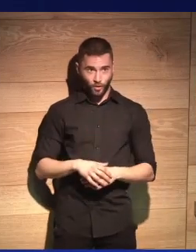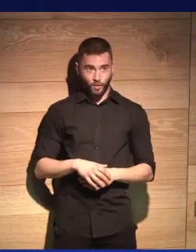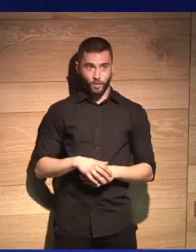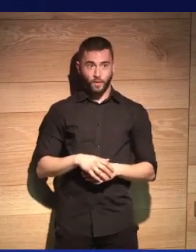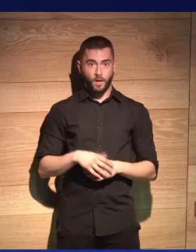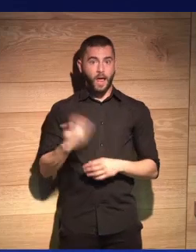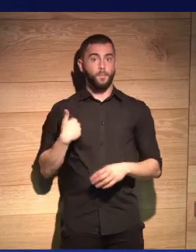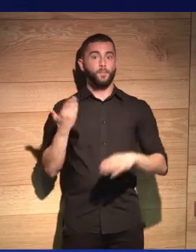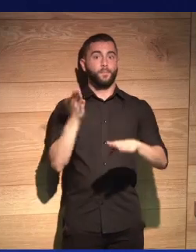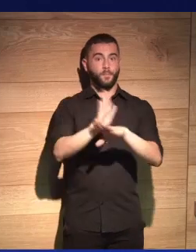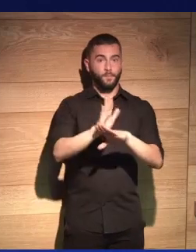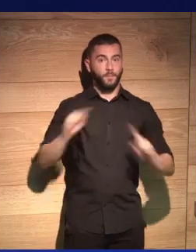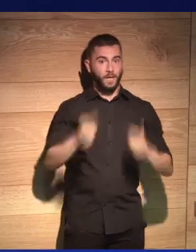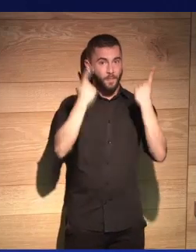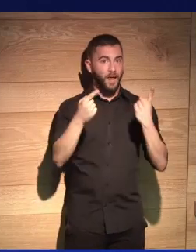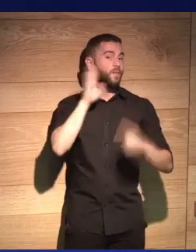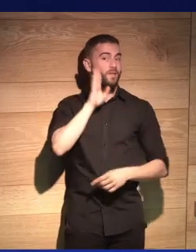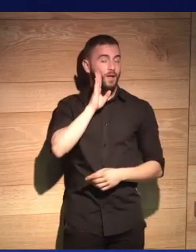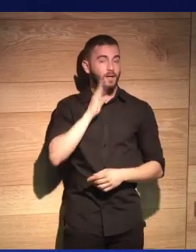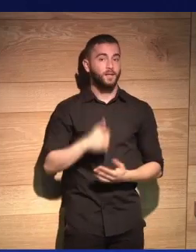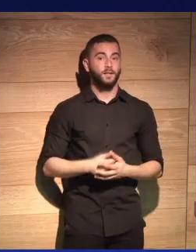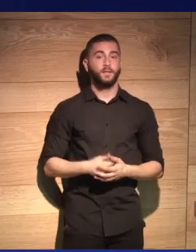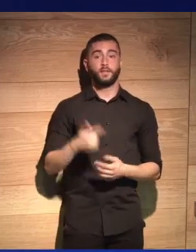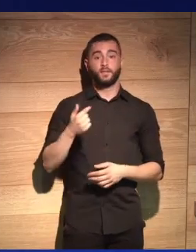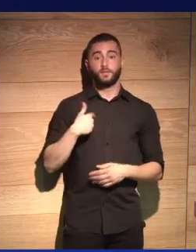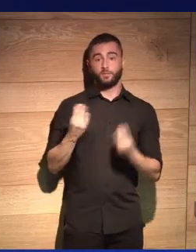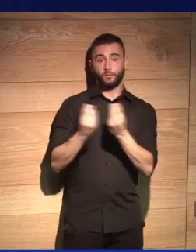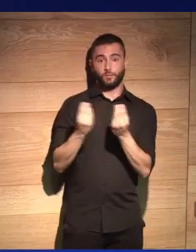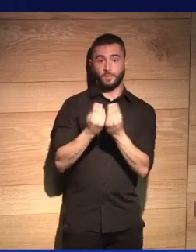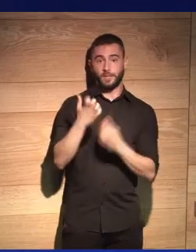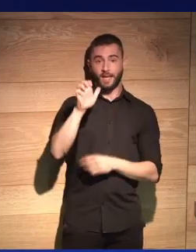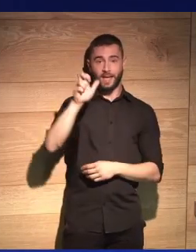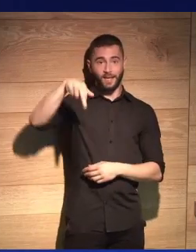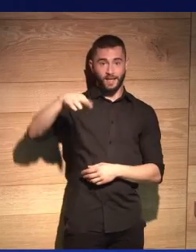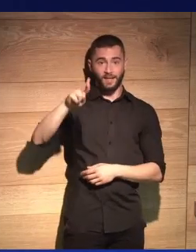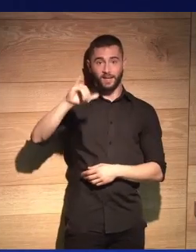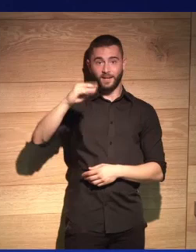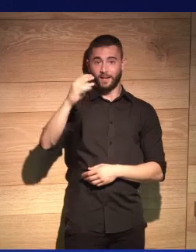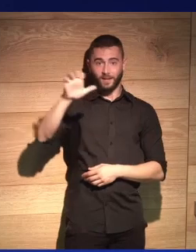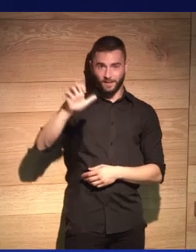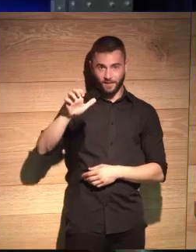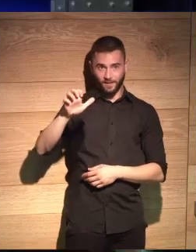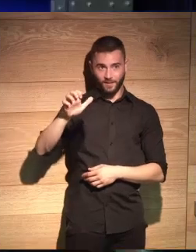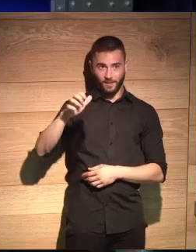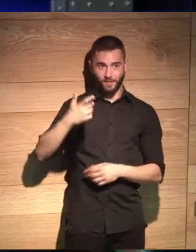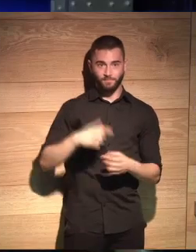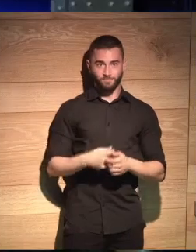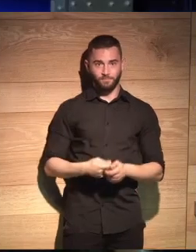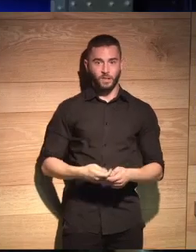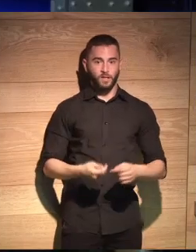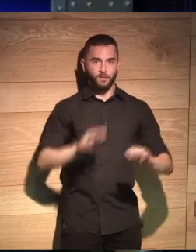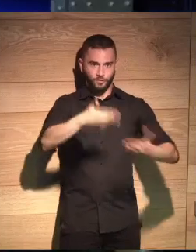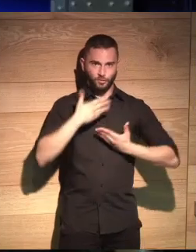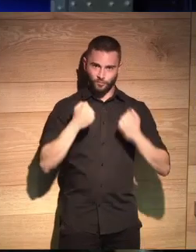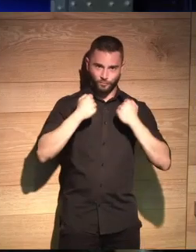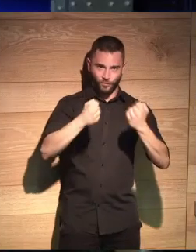fue esa y la hice en compañía de Enrique, que fue generosísimo. Y desde entonces